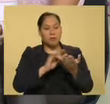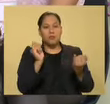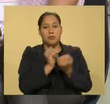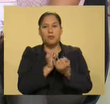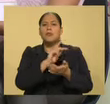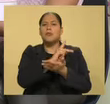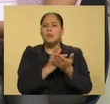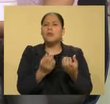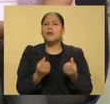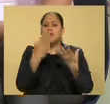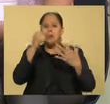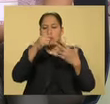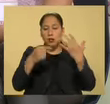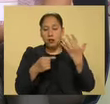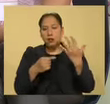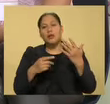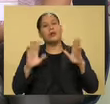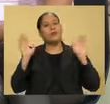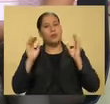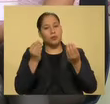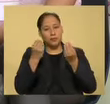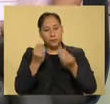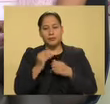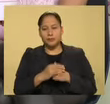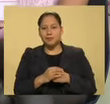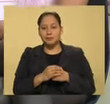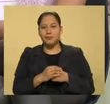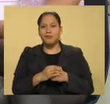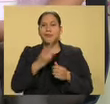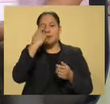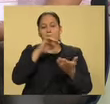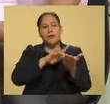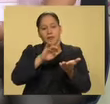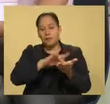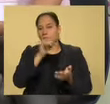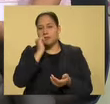programas hay de los que tenemos que estar enterados? Muchísimos. Hay muchos. Muchísimos. Para apoyarnos, por supuesto, con el gobierno.